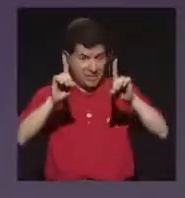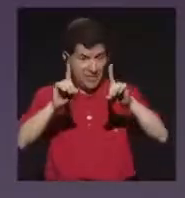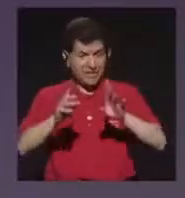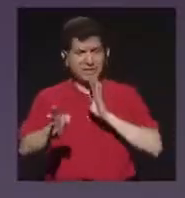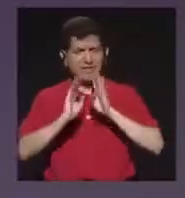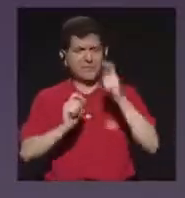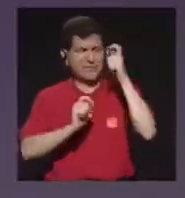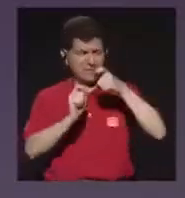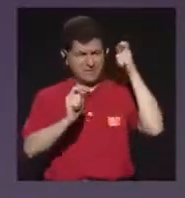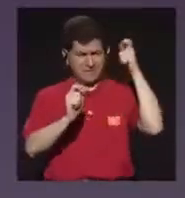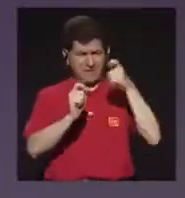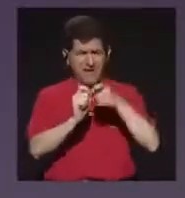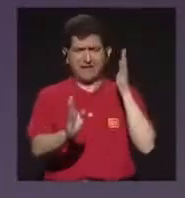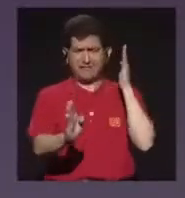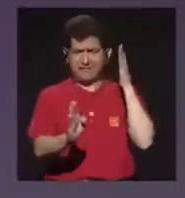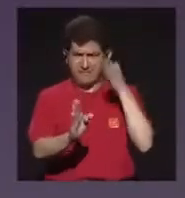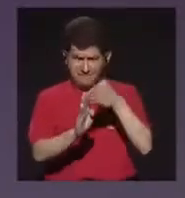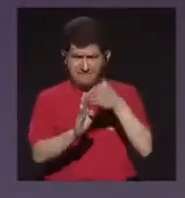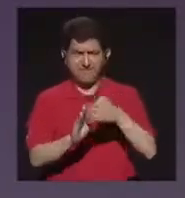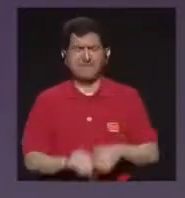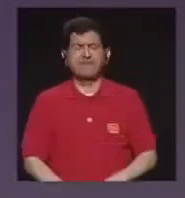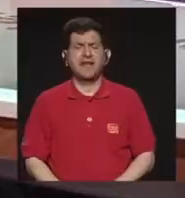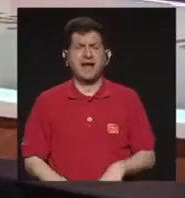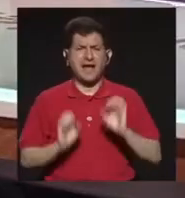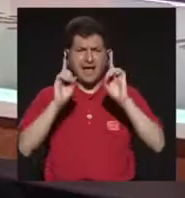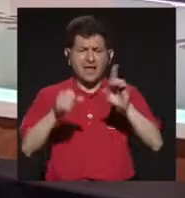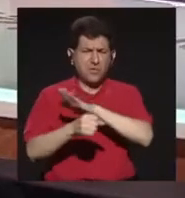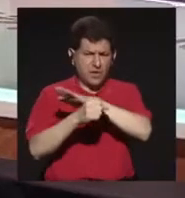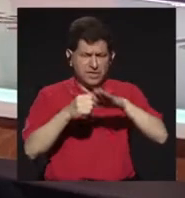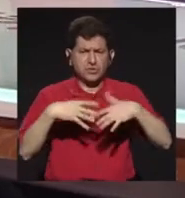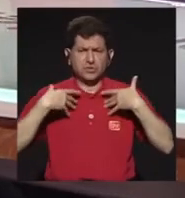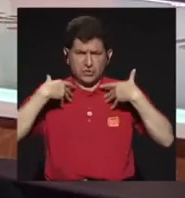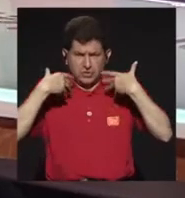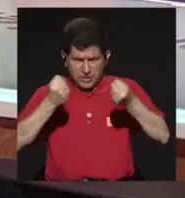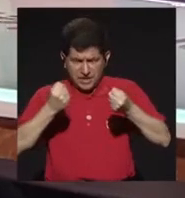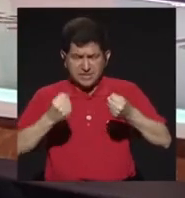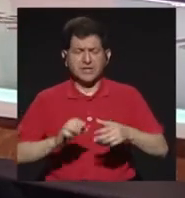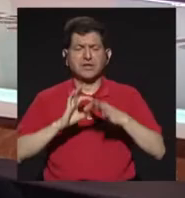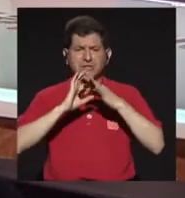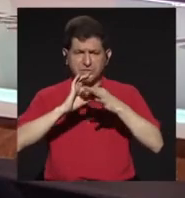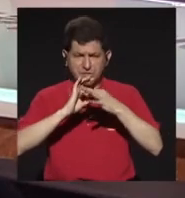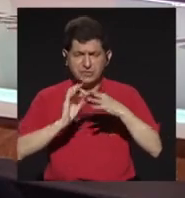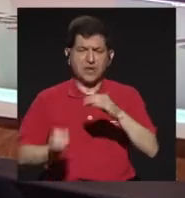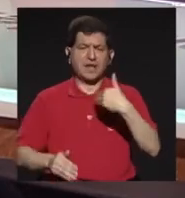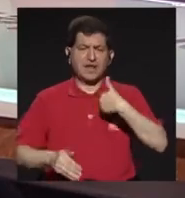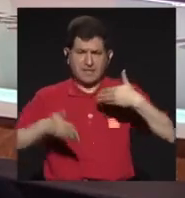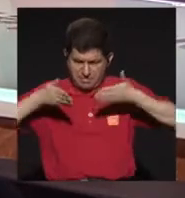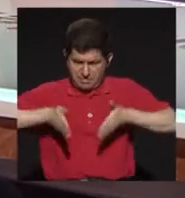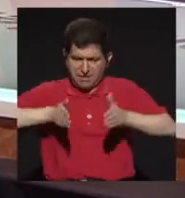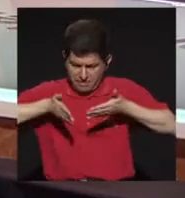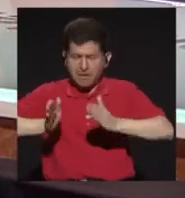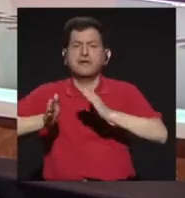habla perfectamente de la educación integral, de la salud sexual y reproductiva.